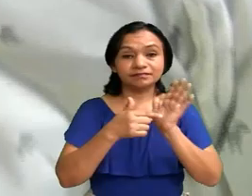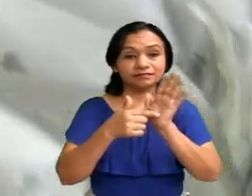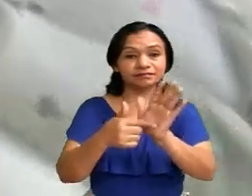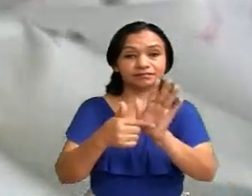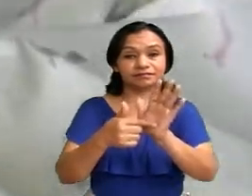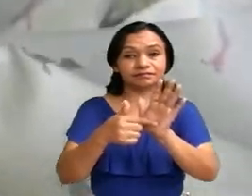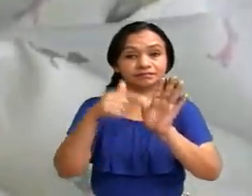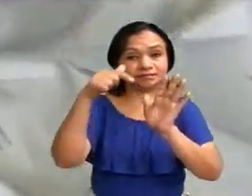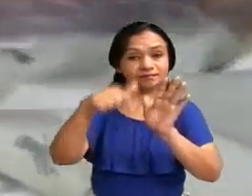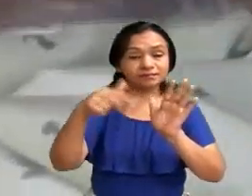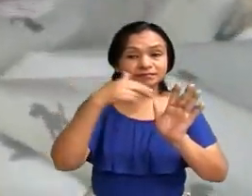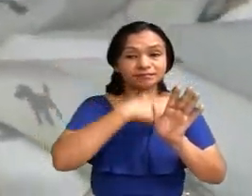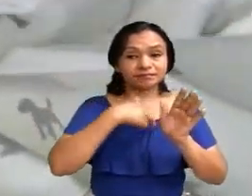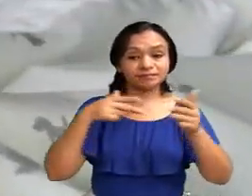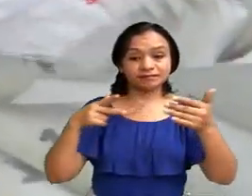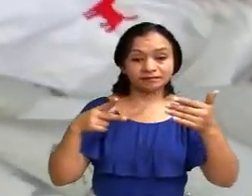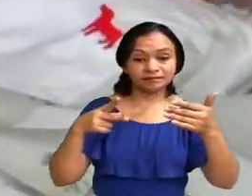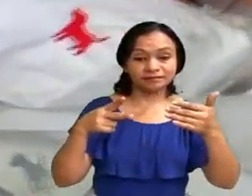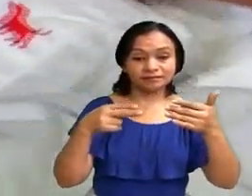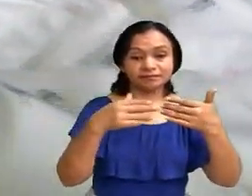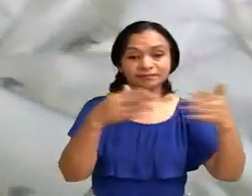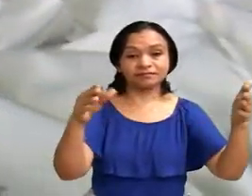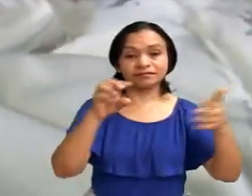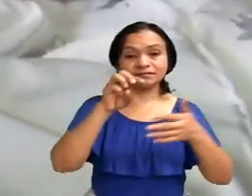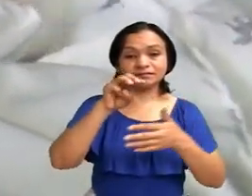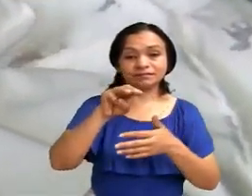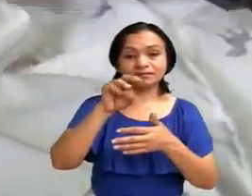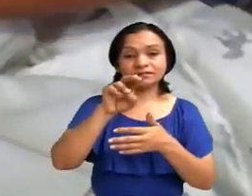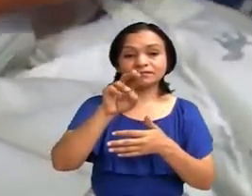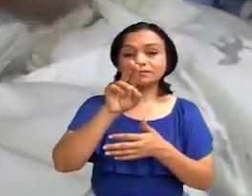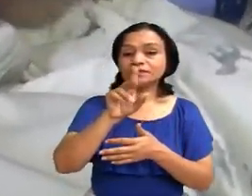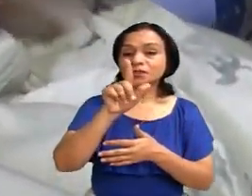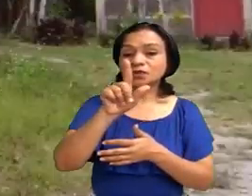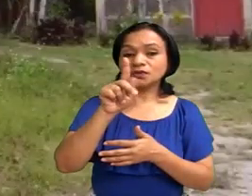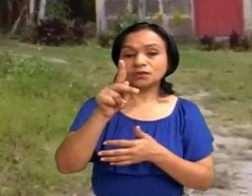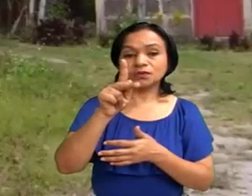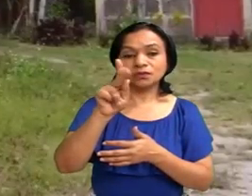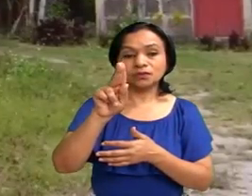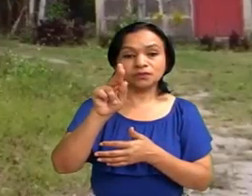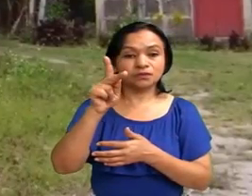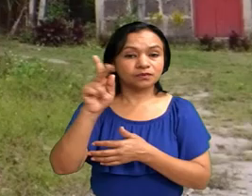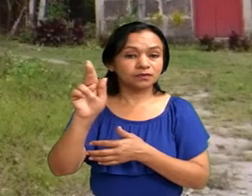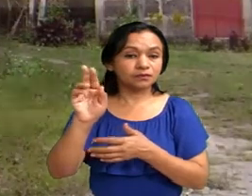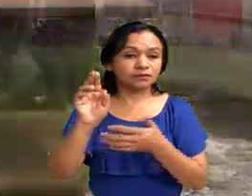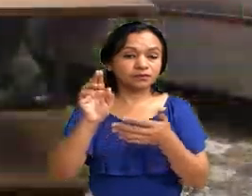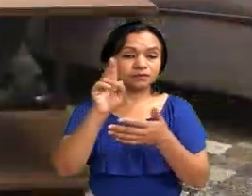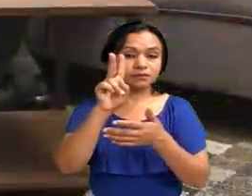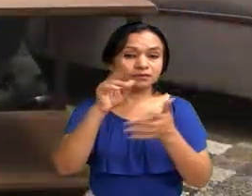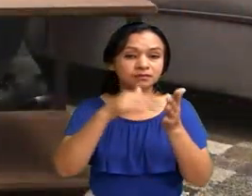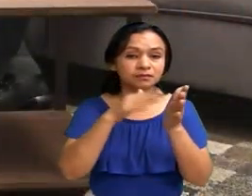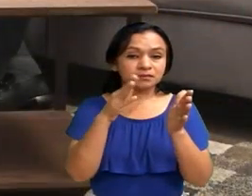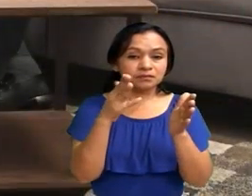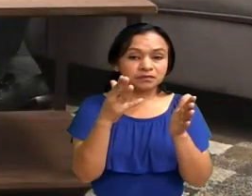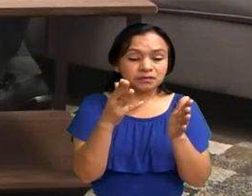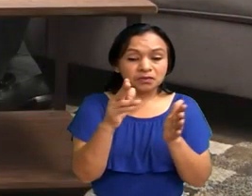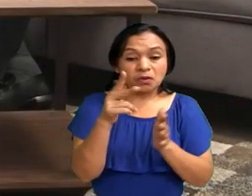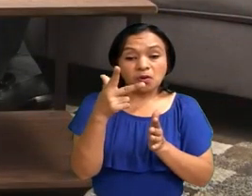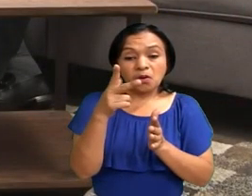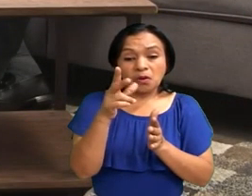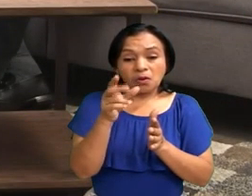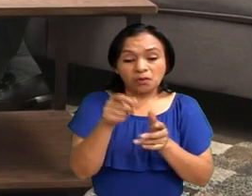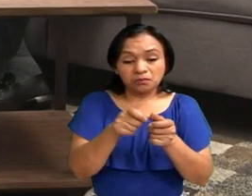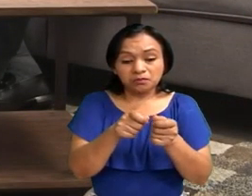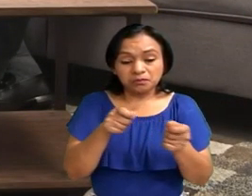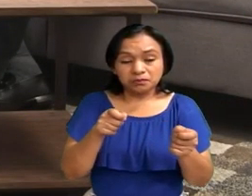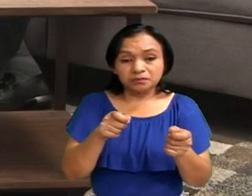Hoy se está inaugurando en Mulucucú. ¿Cómo era Mulucucú en el 2009? Una plantita de 80 kilowatts